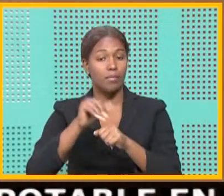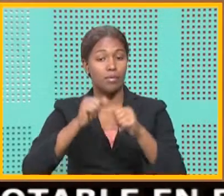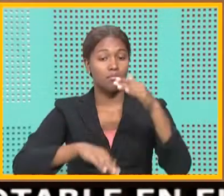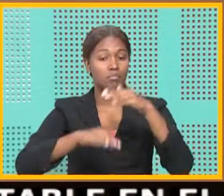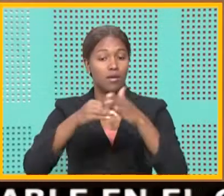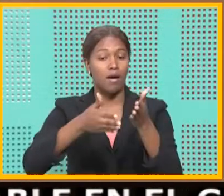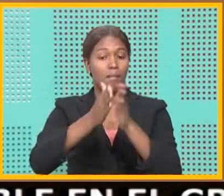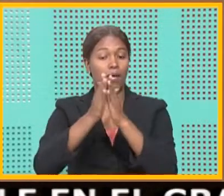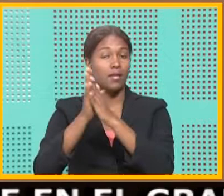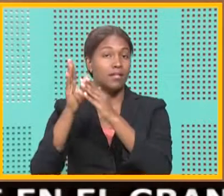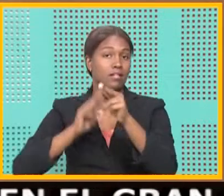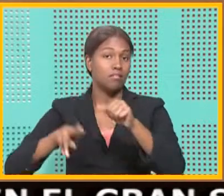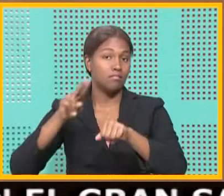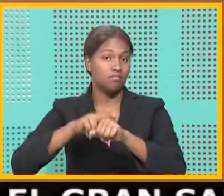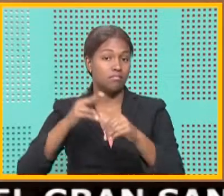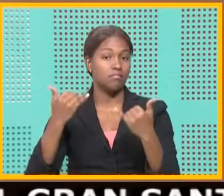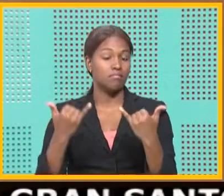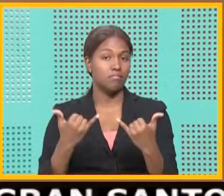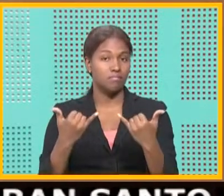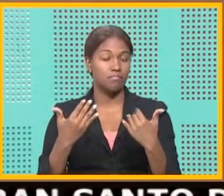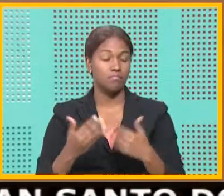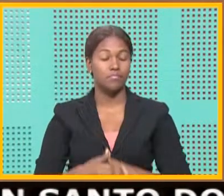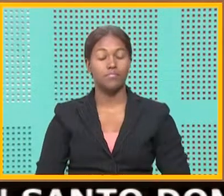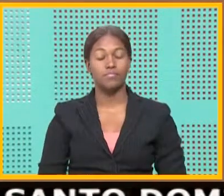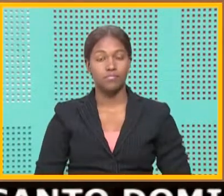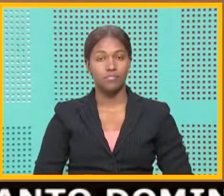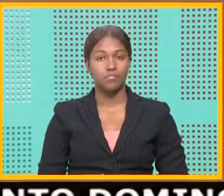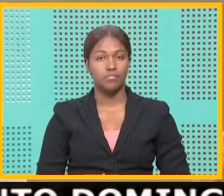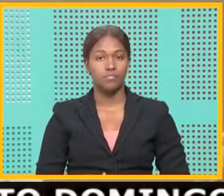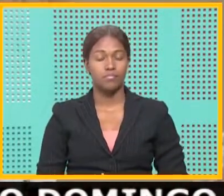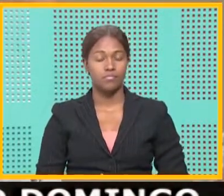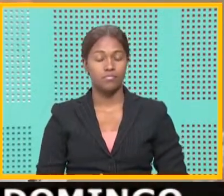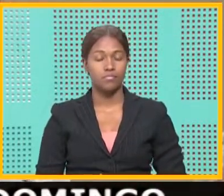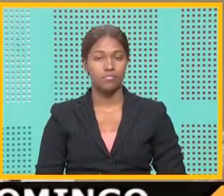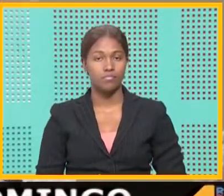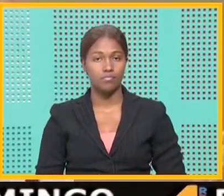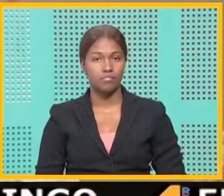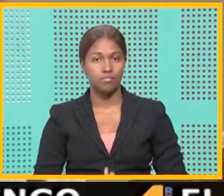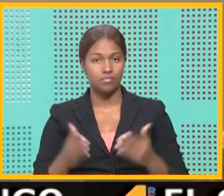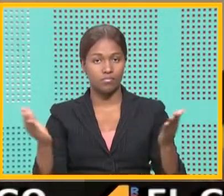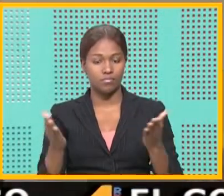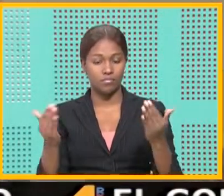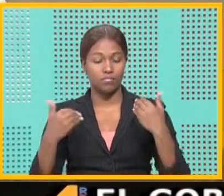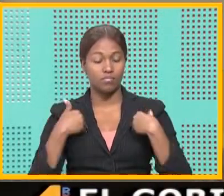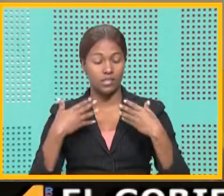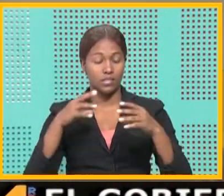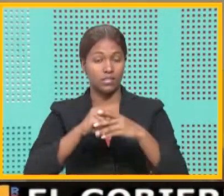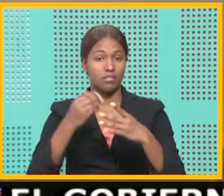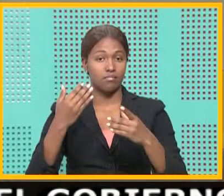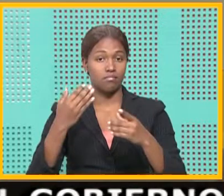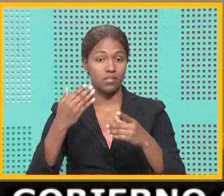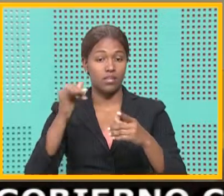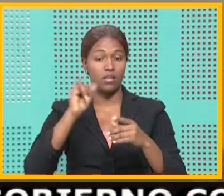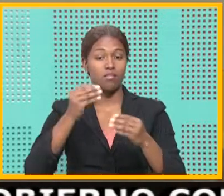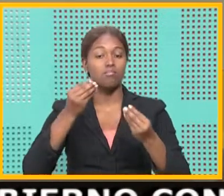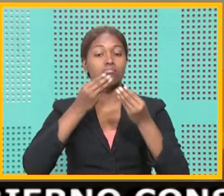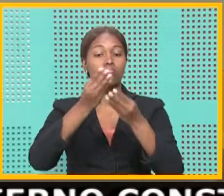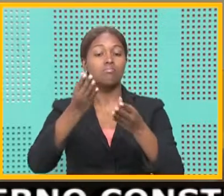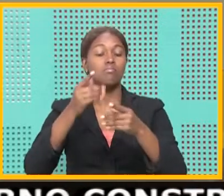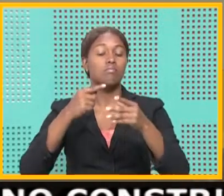la demanda nacional en la actualidad, como dijimos. Aquí hay que darle un mensaje de calma al